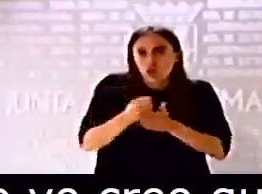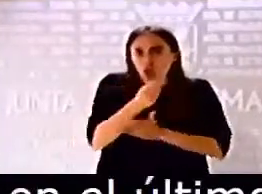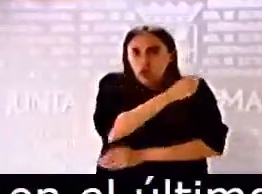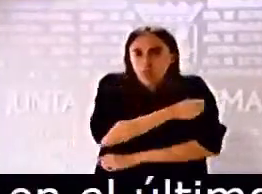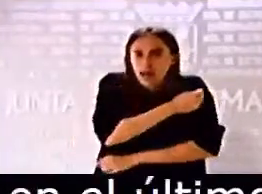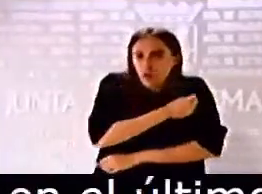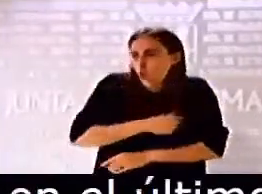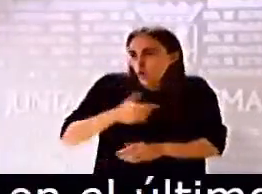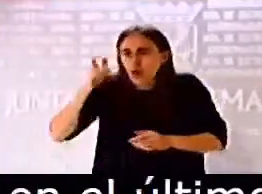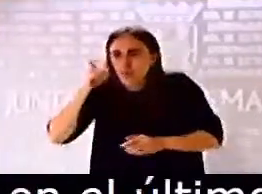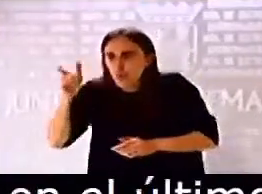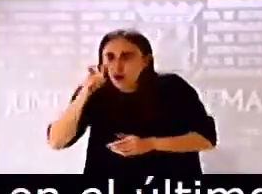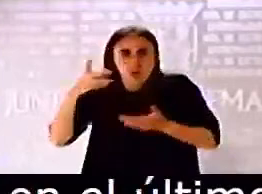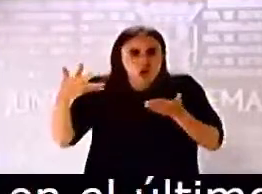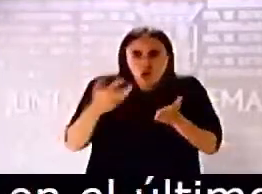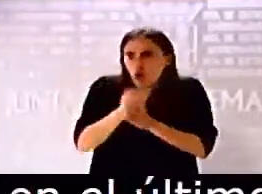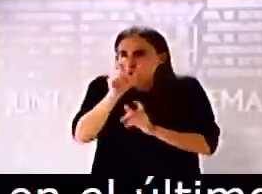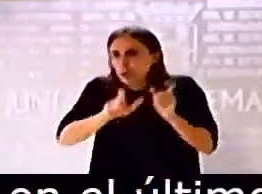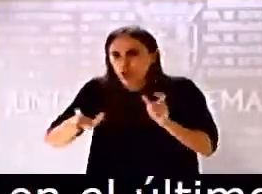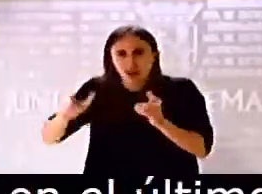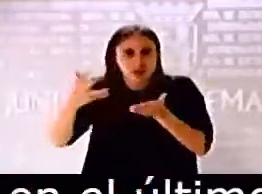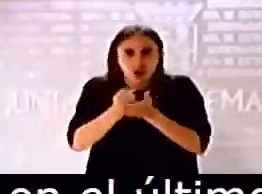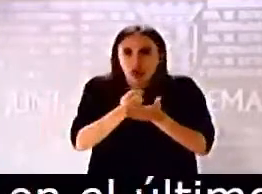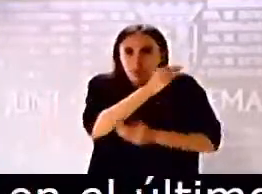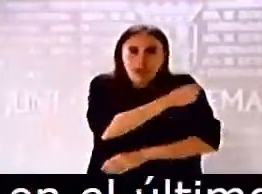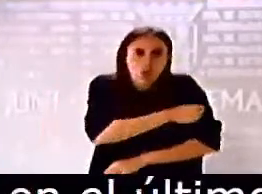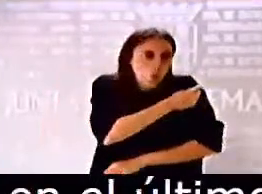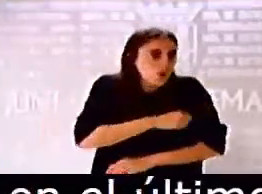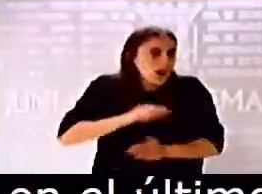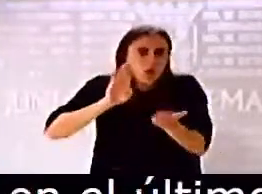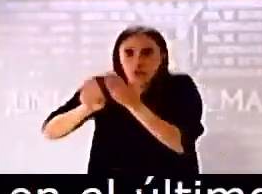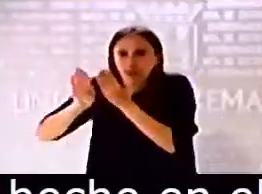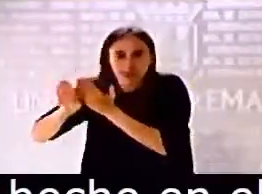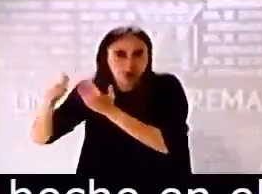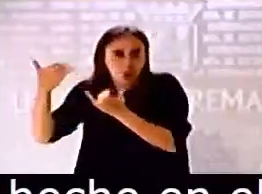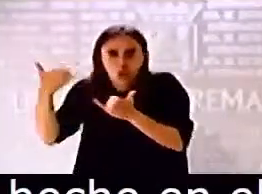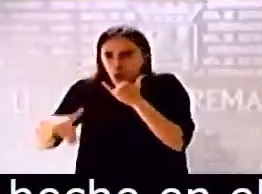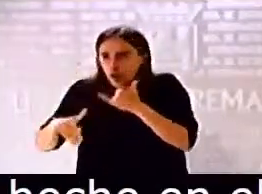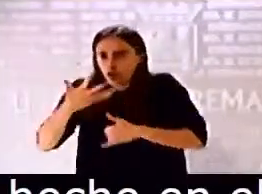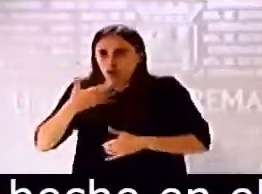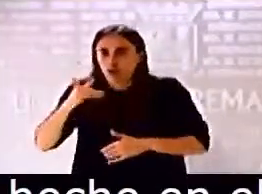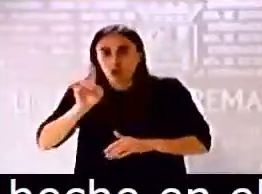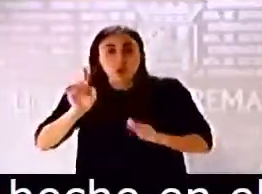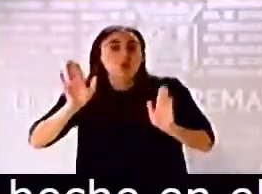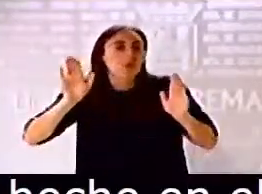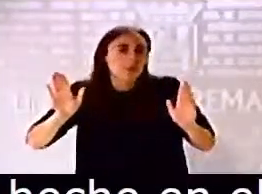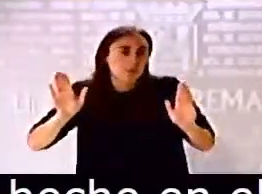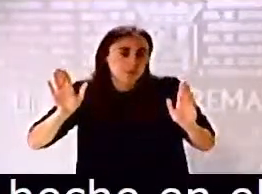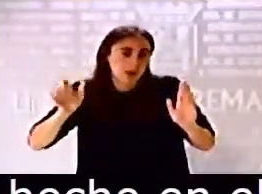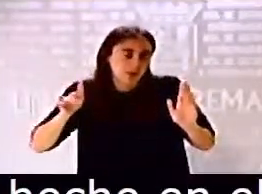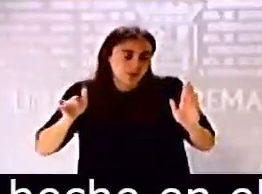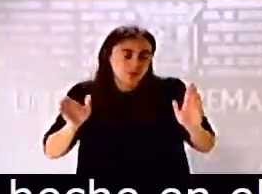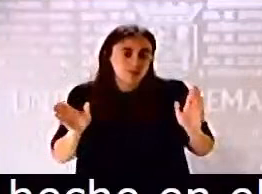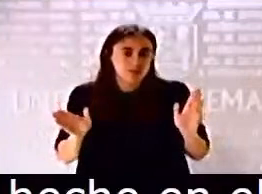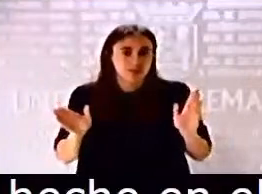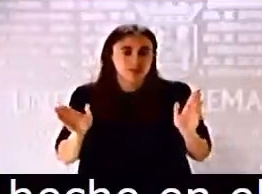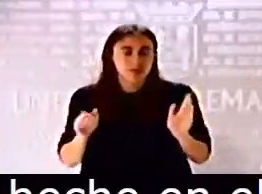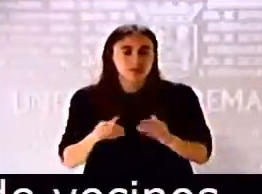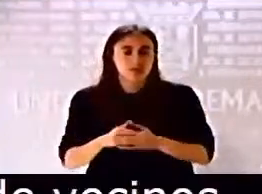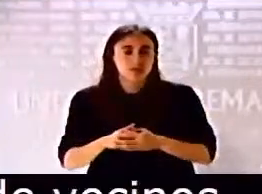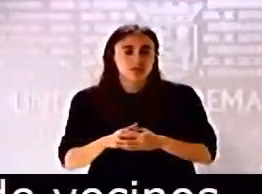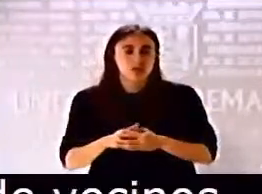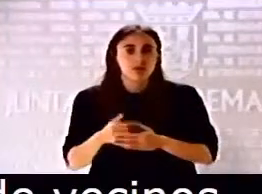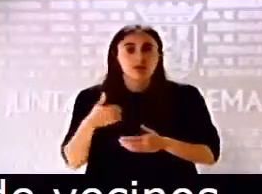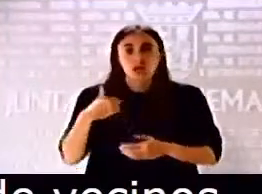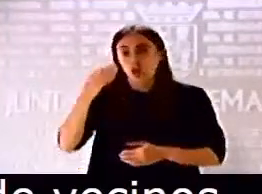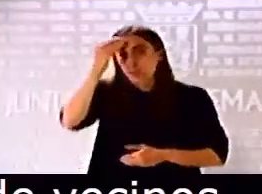último pueblo de la última comunidad de vecinos, pero desde luego yo